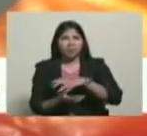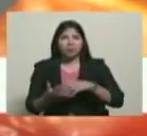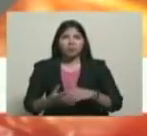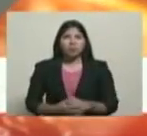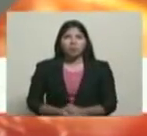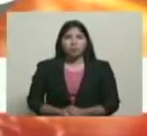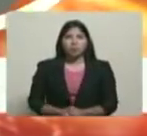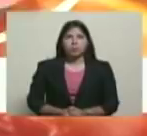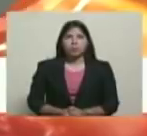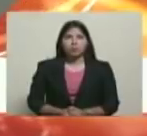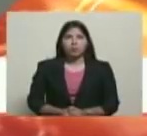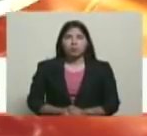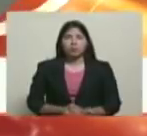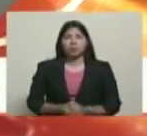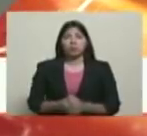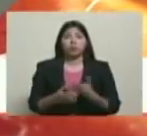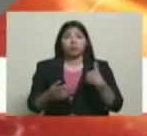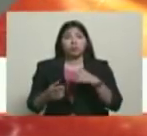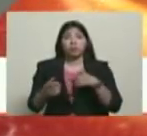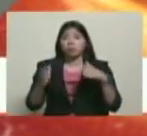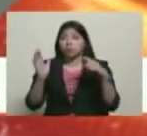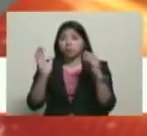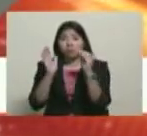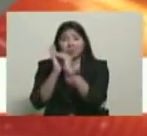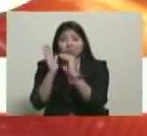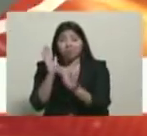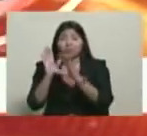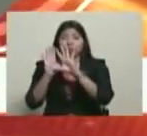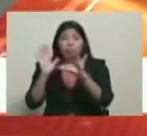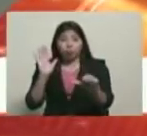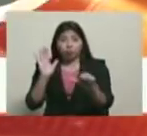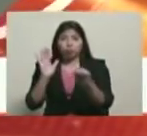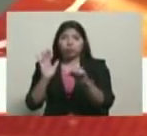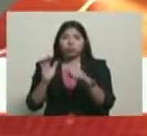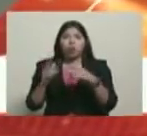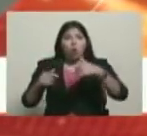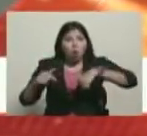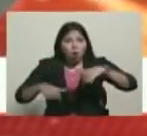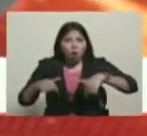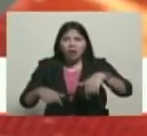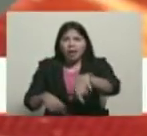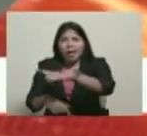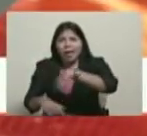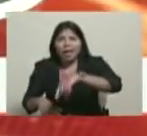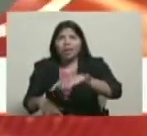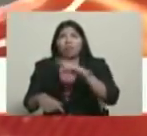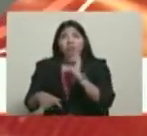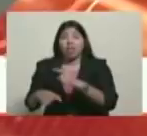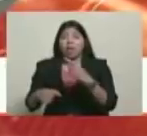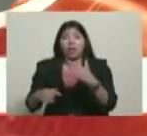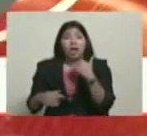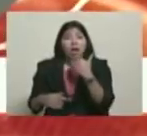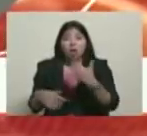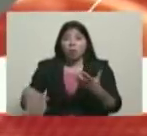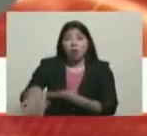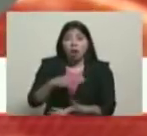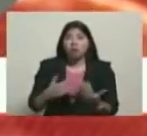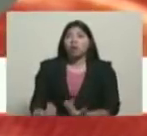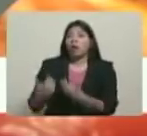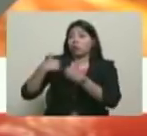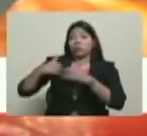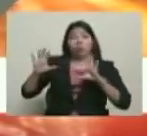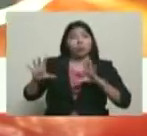firme al lado de la constitución de la República del hermano presidente Nicolás Maduro. Hoy ellos tienen que asumir su responsabilidad histórica, los que